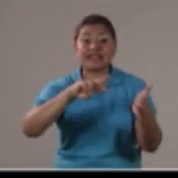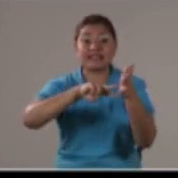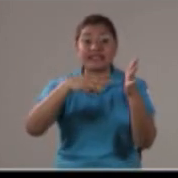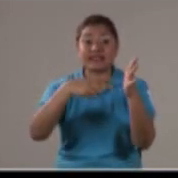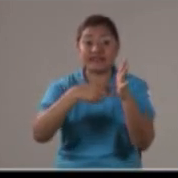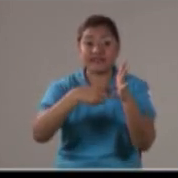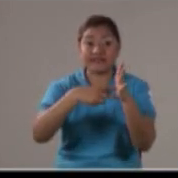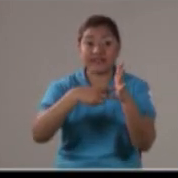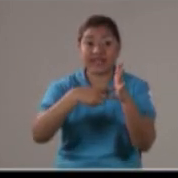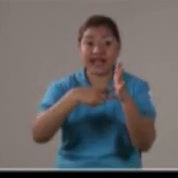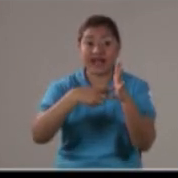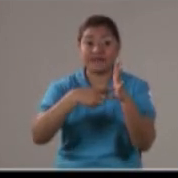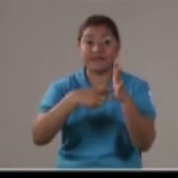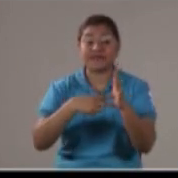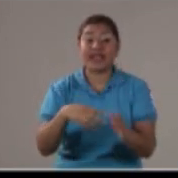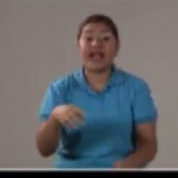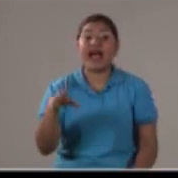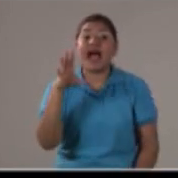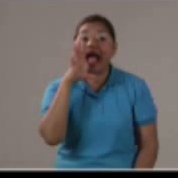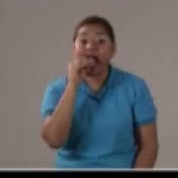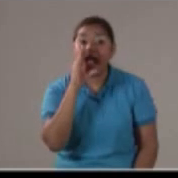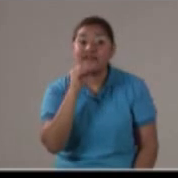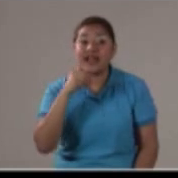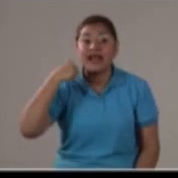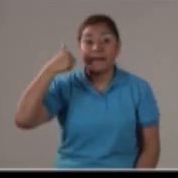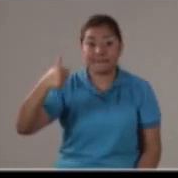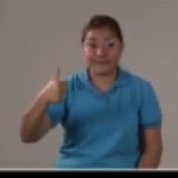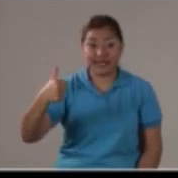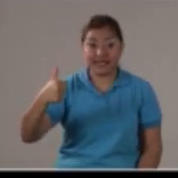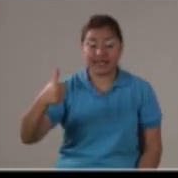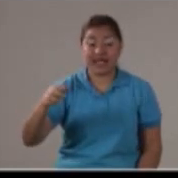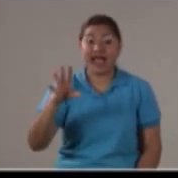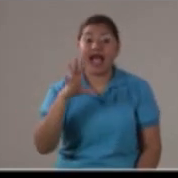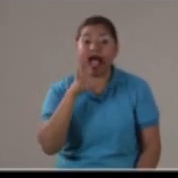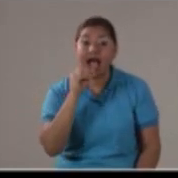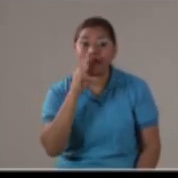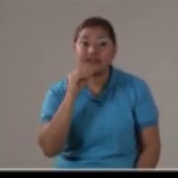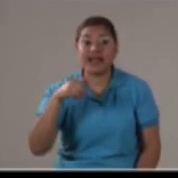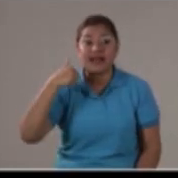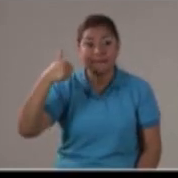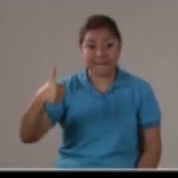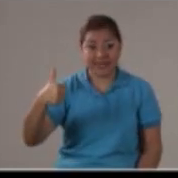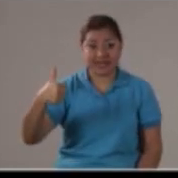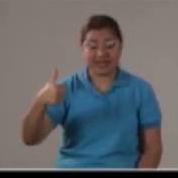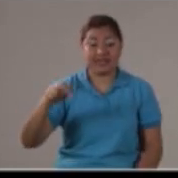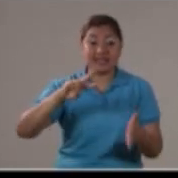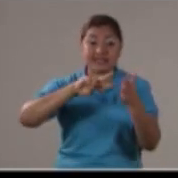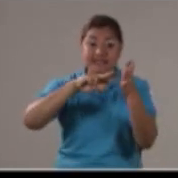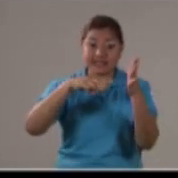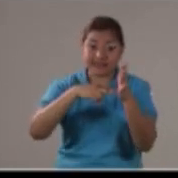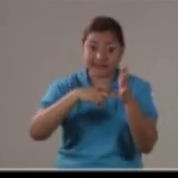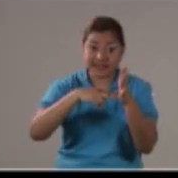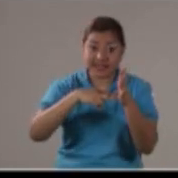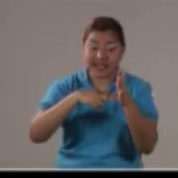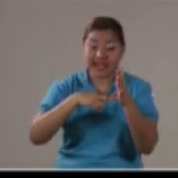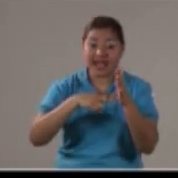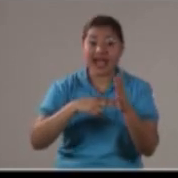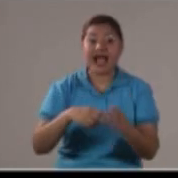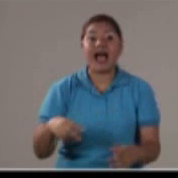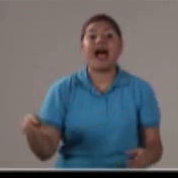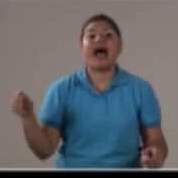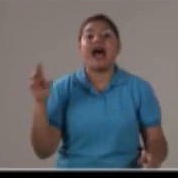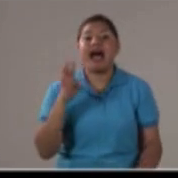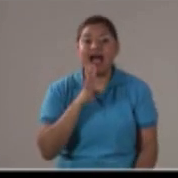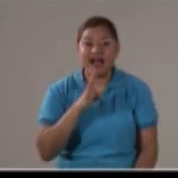logos se puede traducir hablar, hablar bien, hablar bien, hablar bien. Entonces,